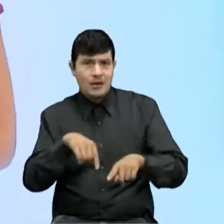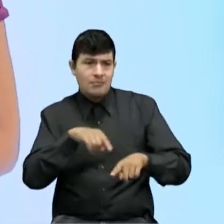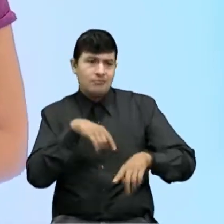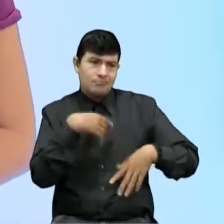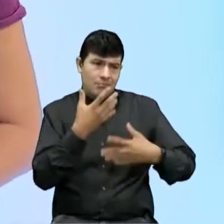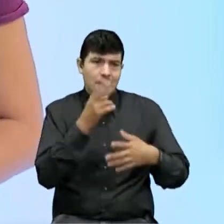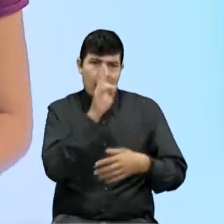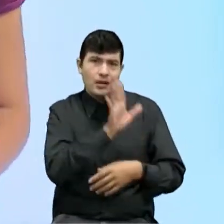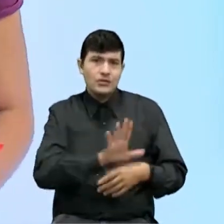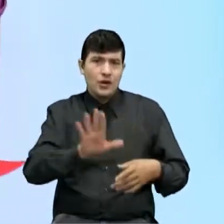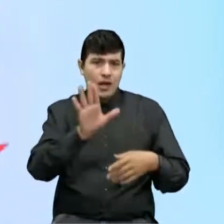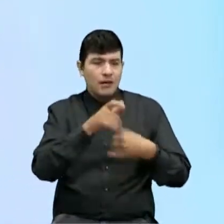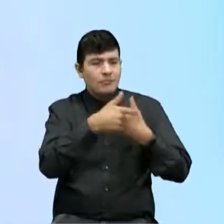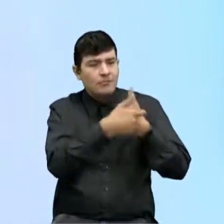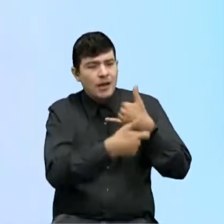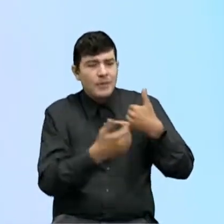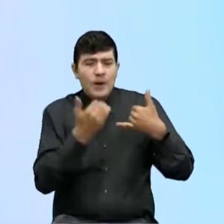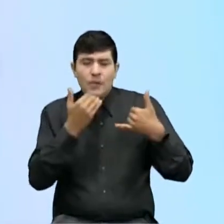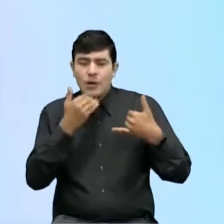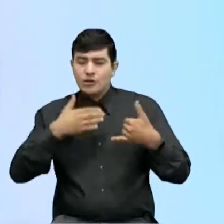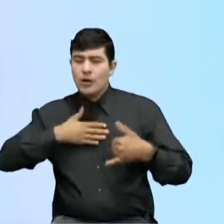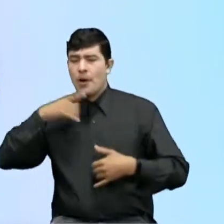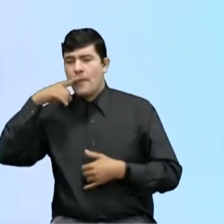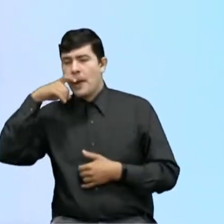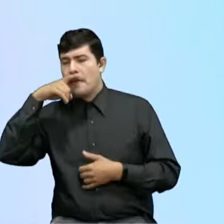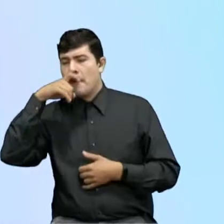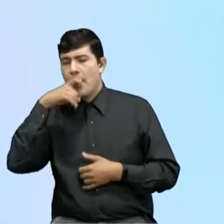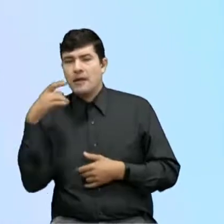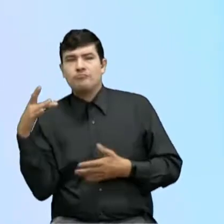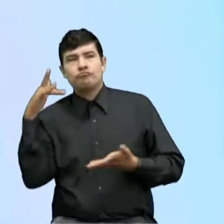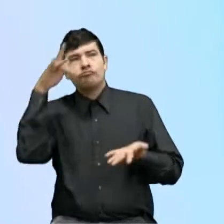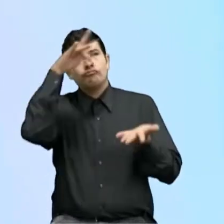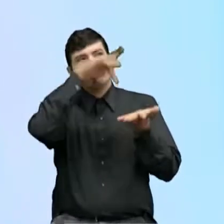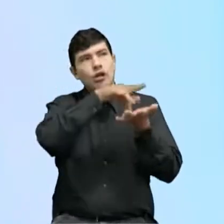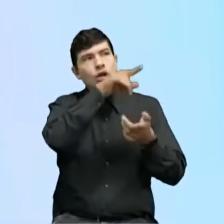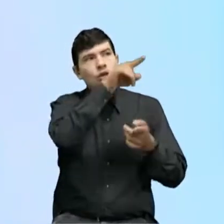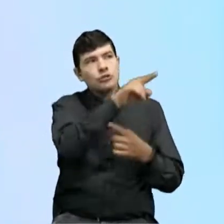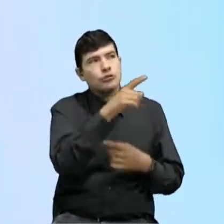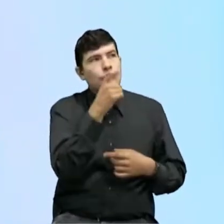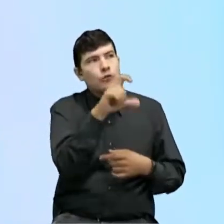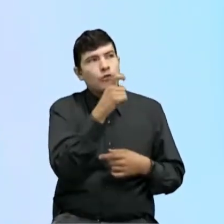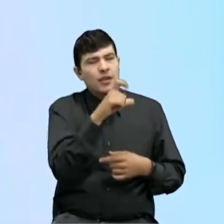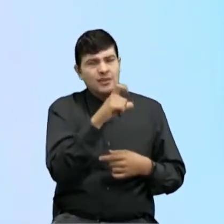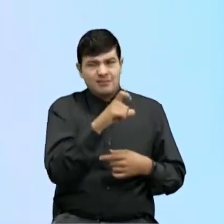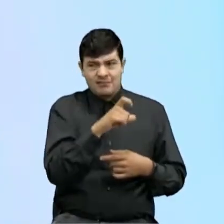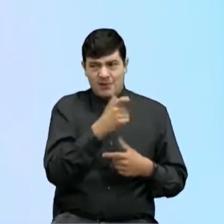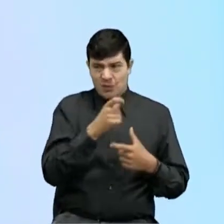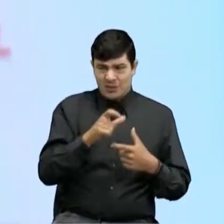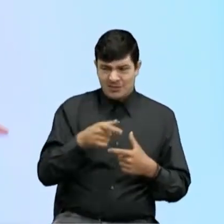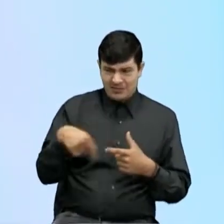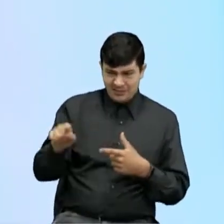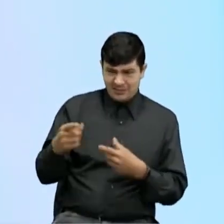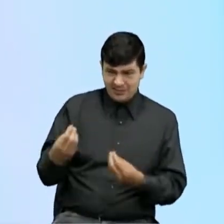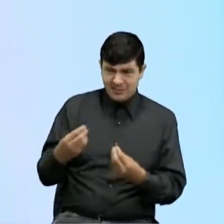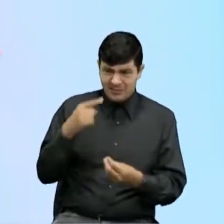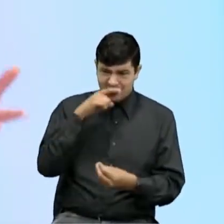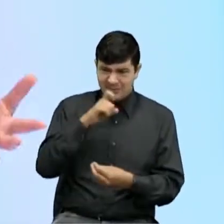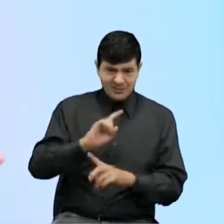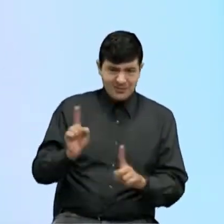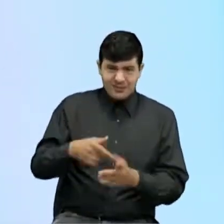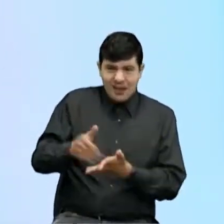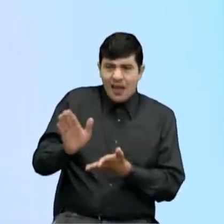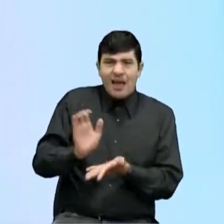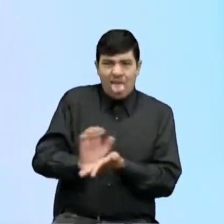gente nacional. Entonces, yo que soy de Cúcuta, no, es que esos bumangueses son terribles, no, a mí no me gustan, los odio, los detesto. Eso